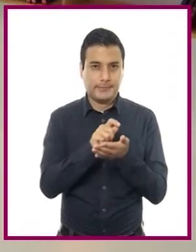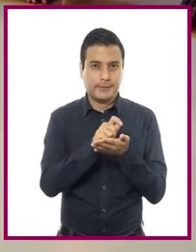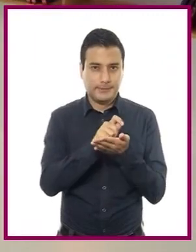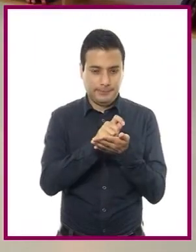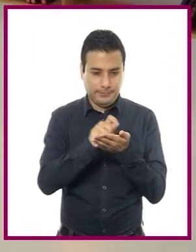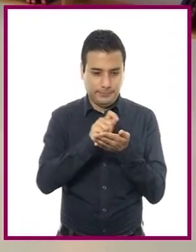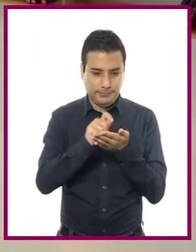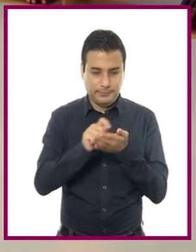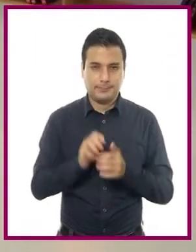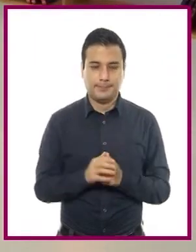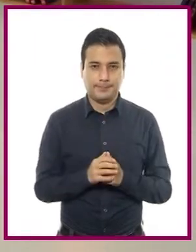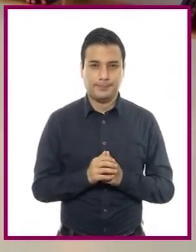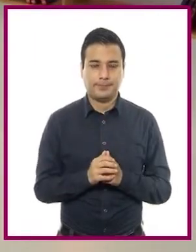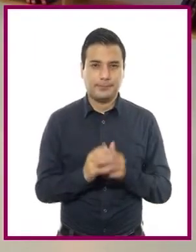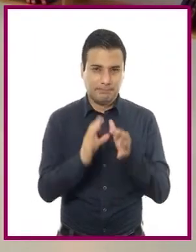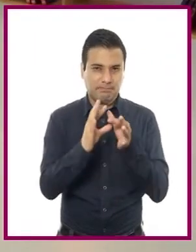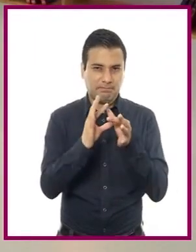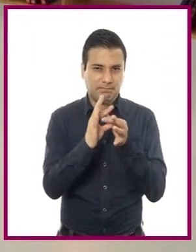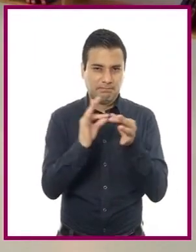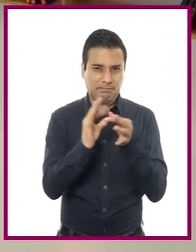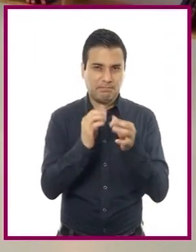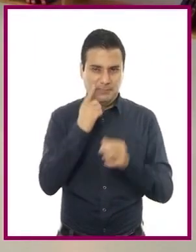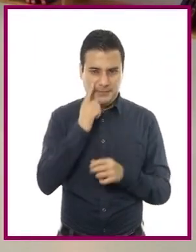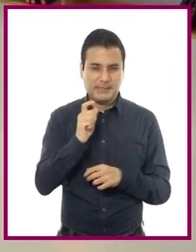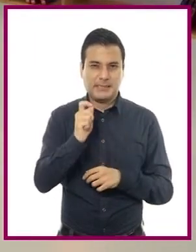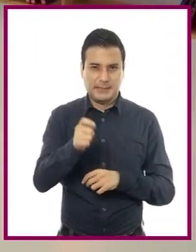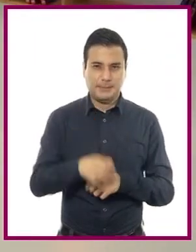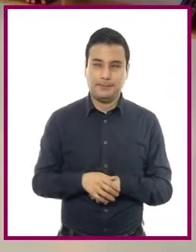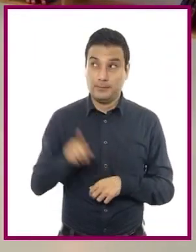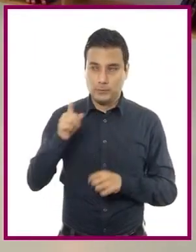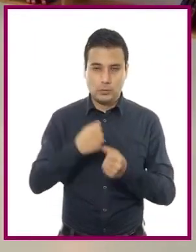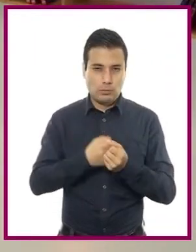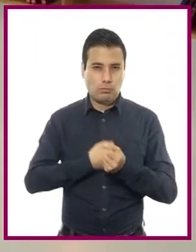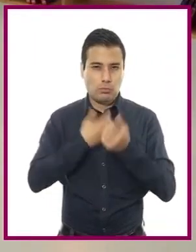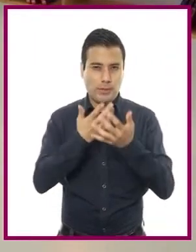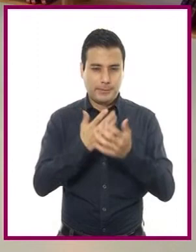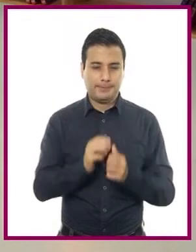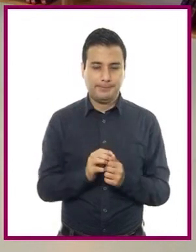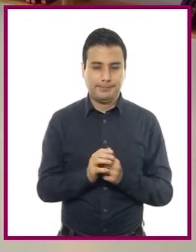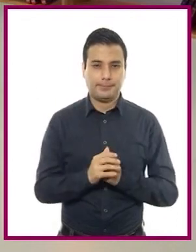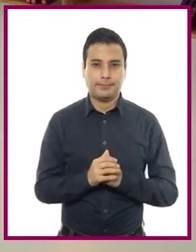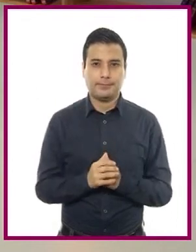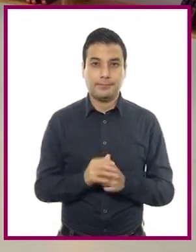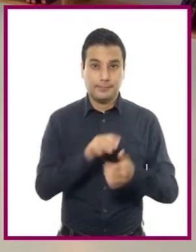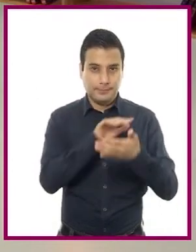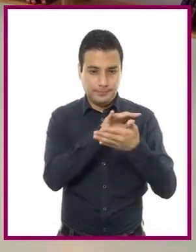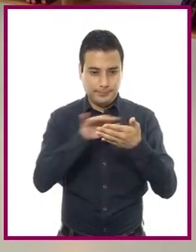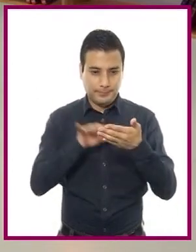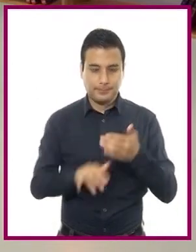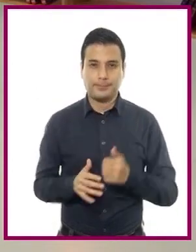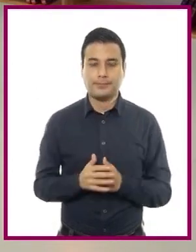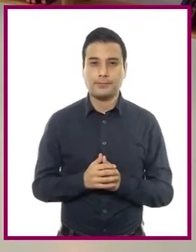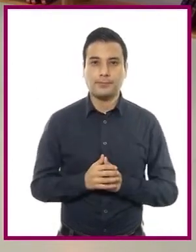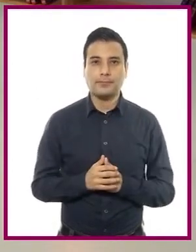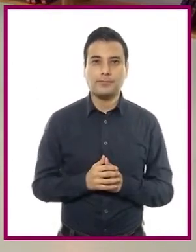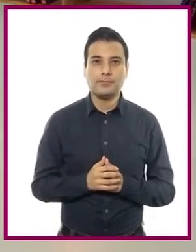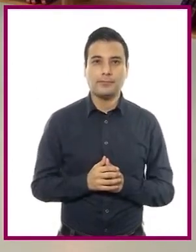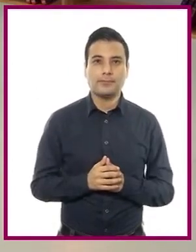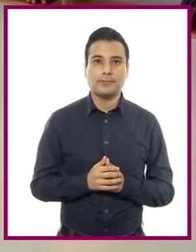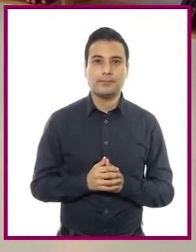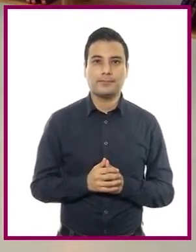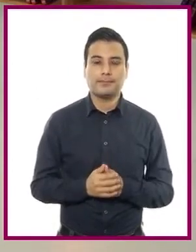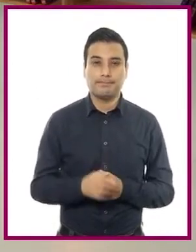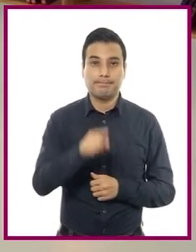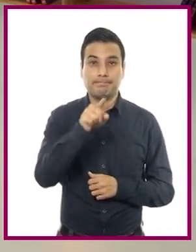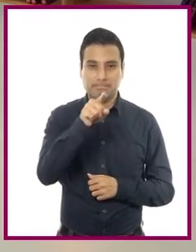cuadernos a qué se refiere el siguiente poema de Gilberto Owen. Leamos juntos. Colóquense frente a su